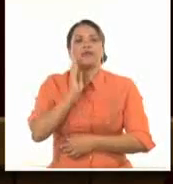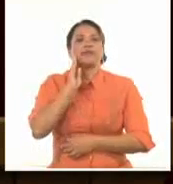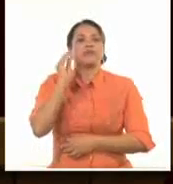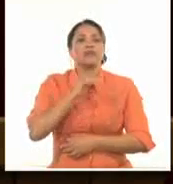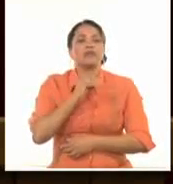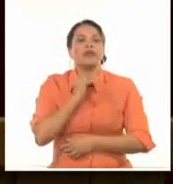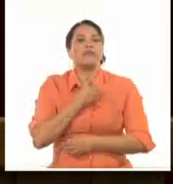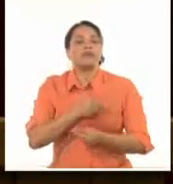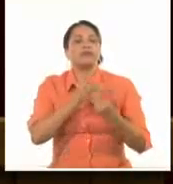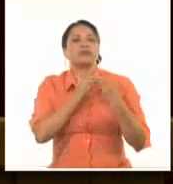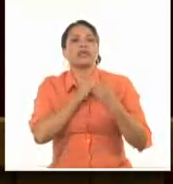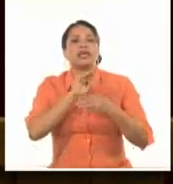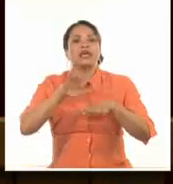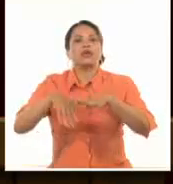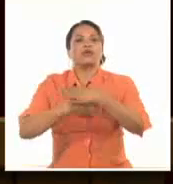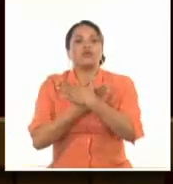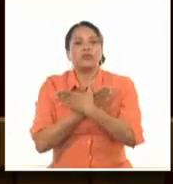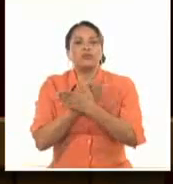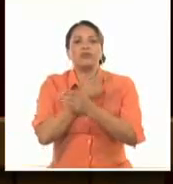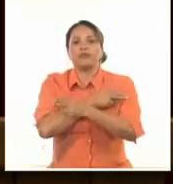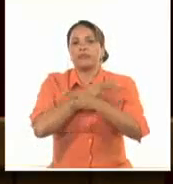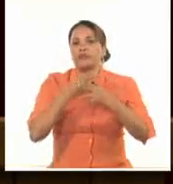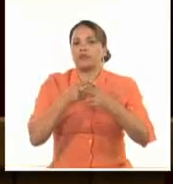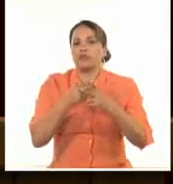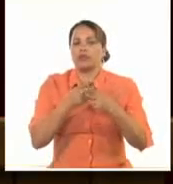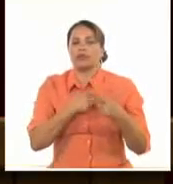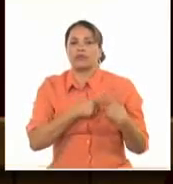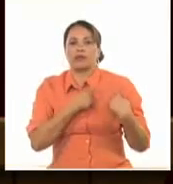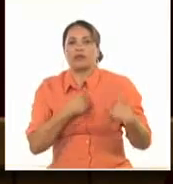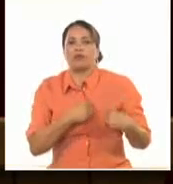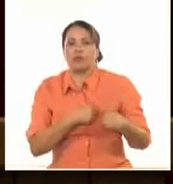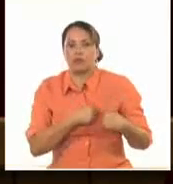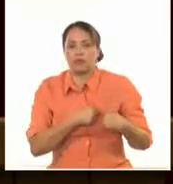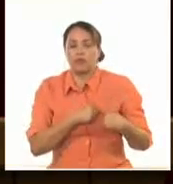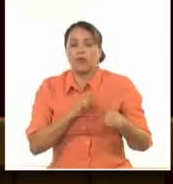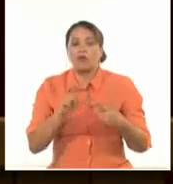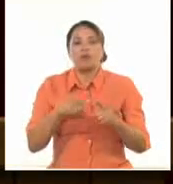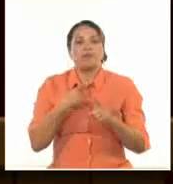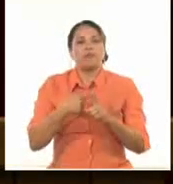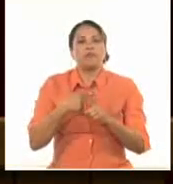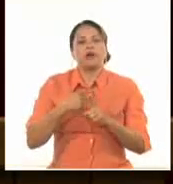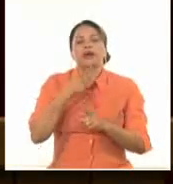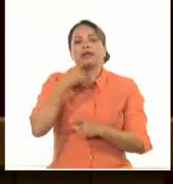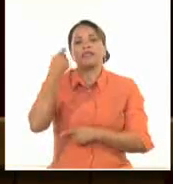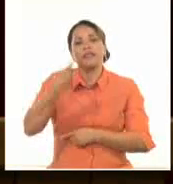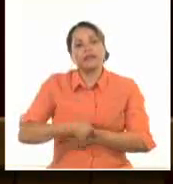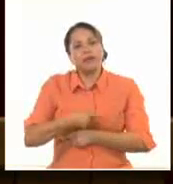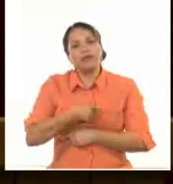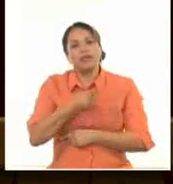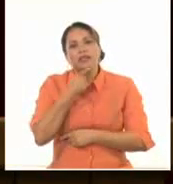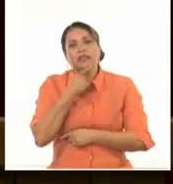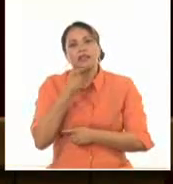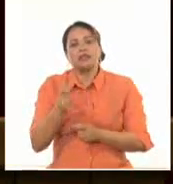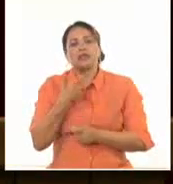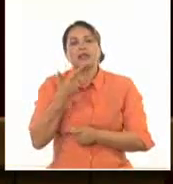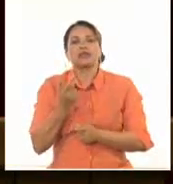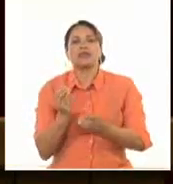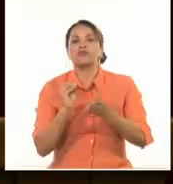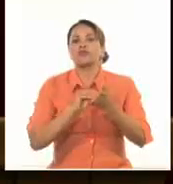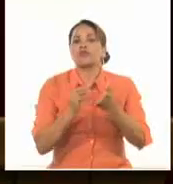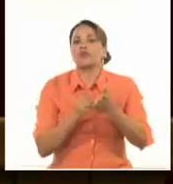y la historia que los trajo hasta aquí, pero también tiene el deber ineludible de sumar nuevos capítulos a esa